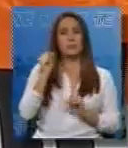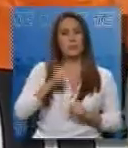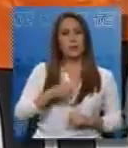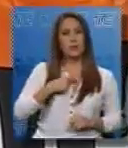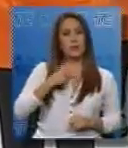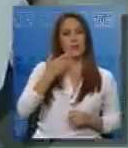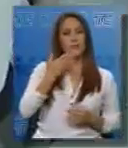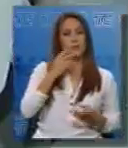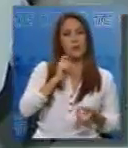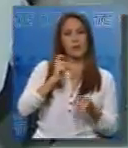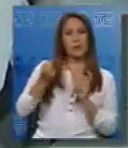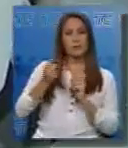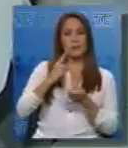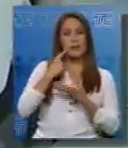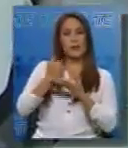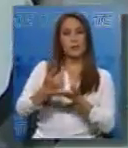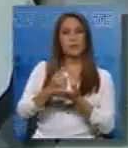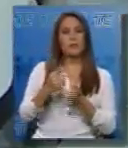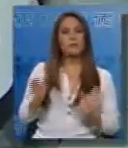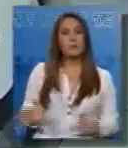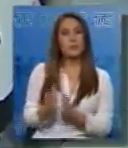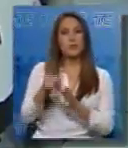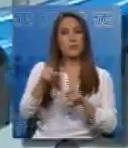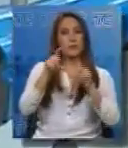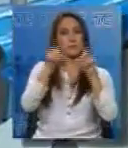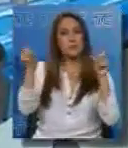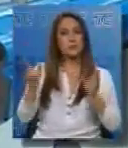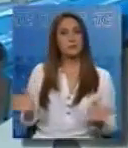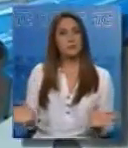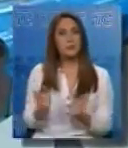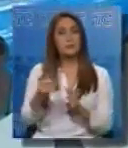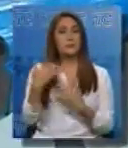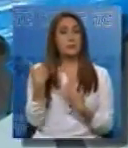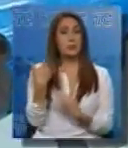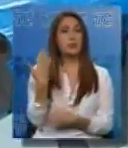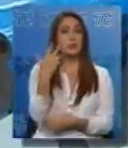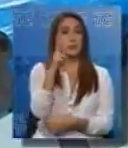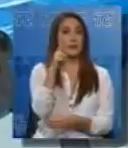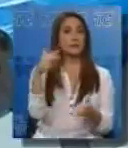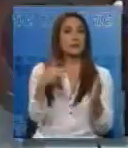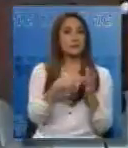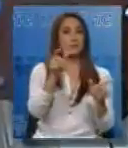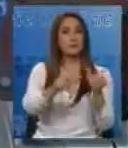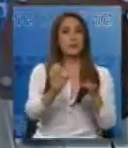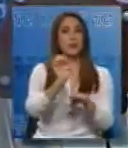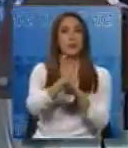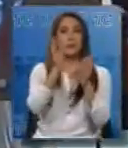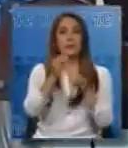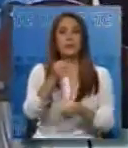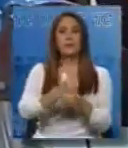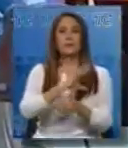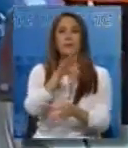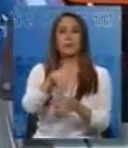públicas serían beneficiosas para la promoción de esta empresa, donde trabajan 13.000 ecuatorianos.